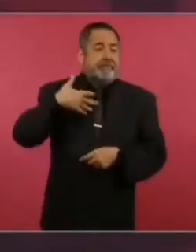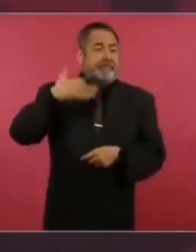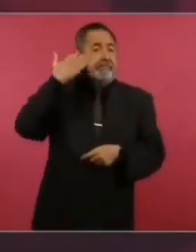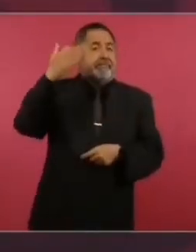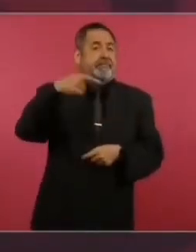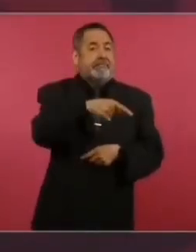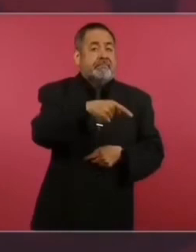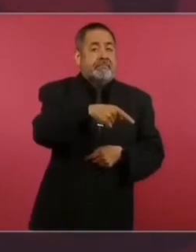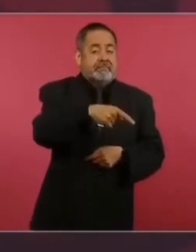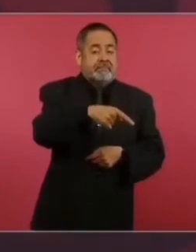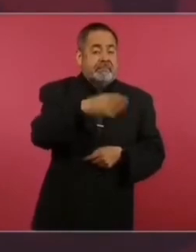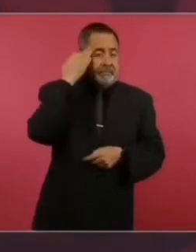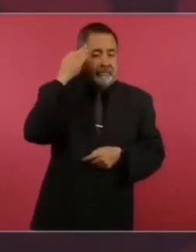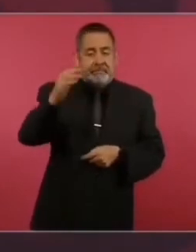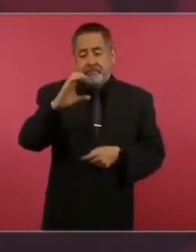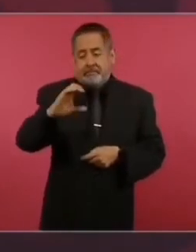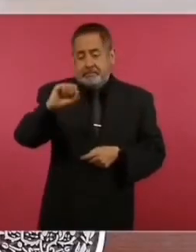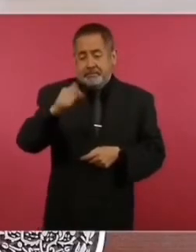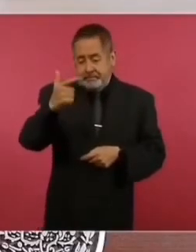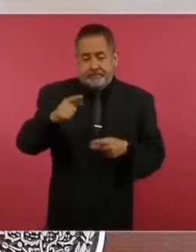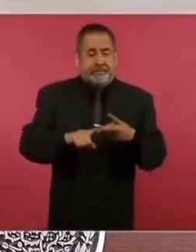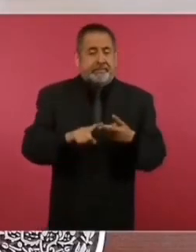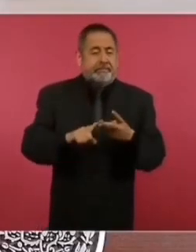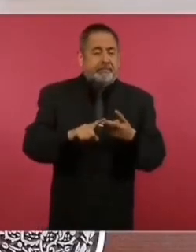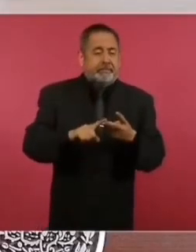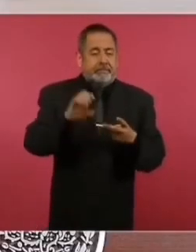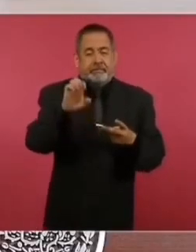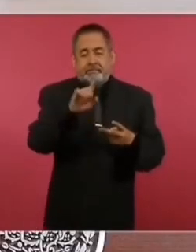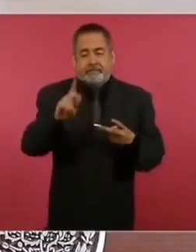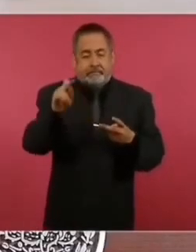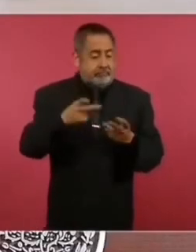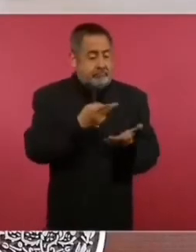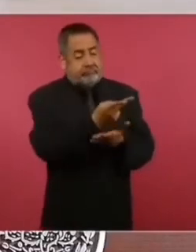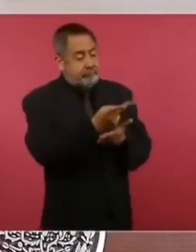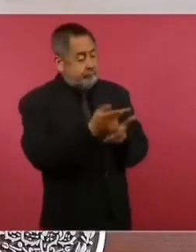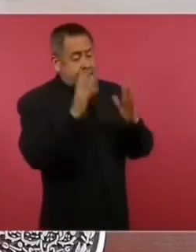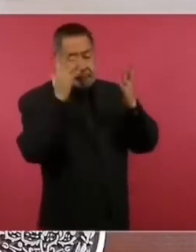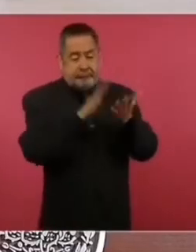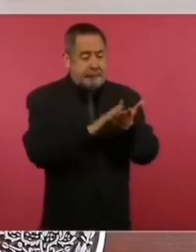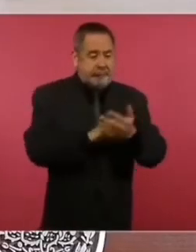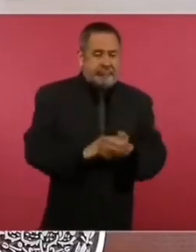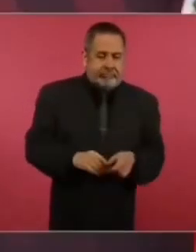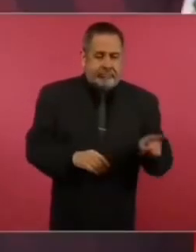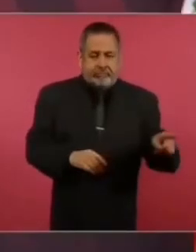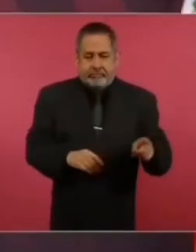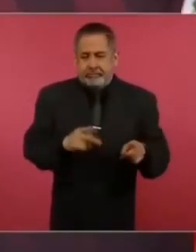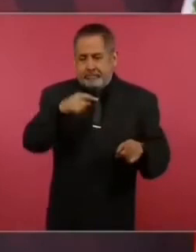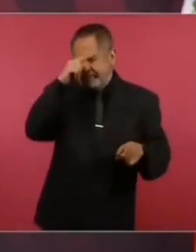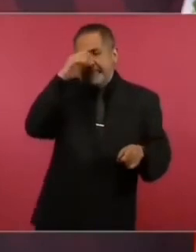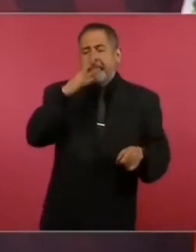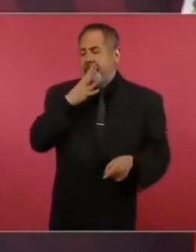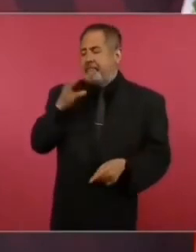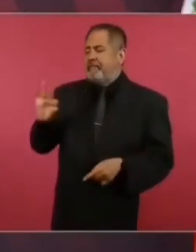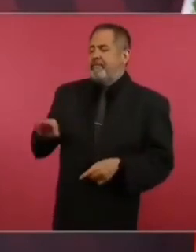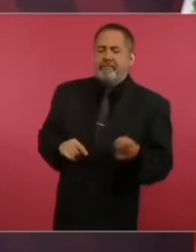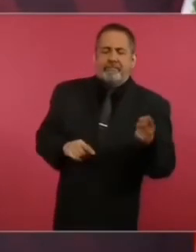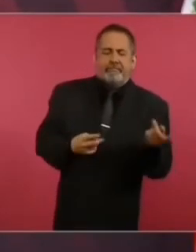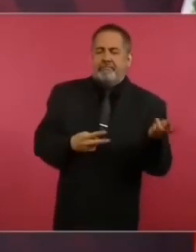época de Salinas y de Zedillo, ¿no?, premiado, y se le hizo fácil venir a calumniar.